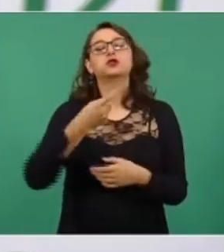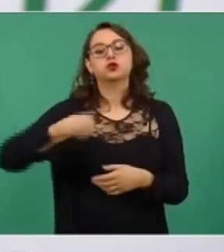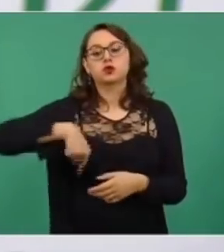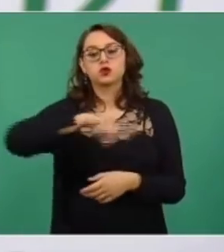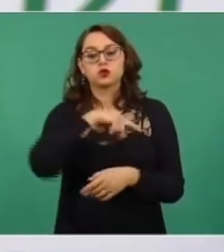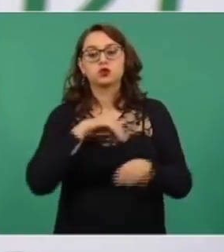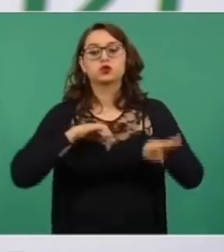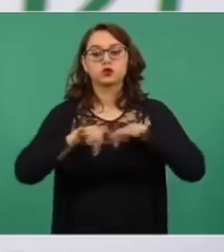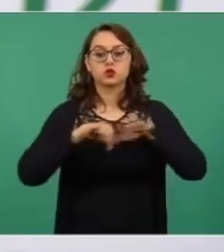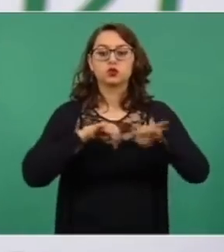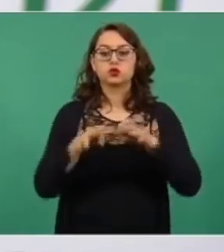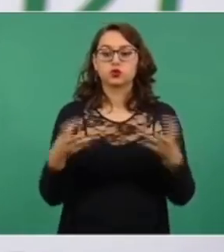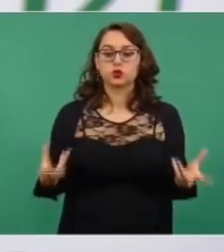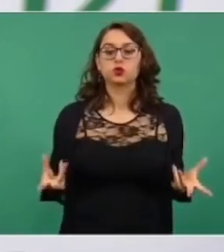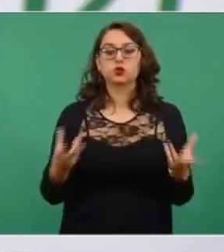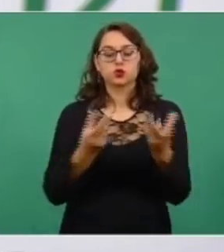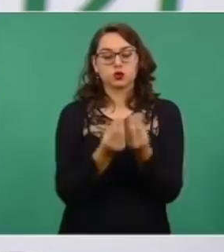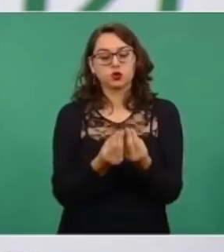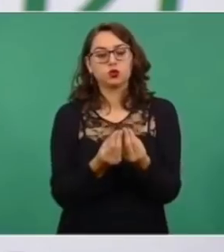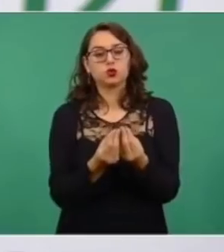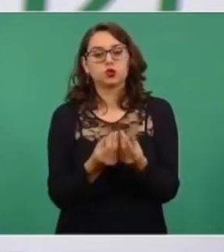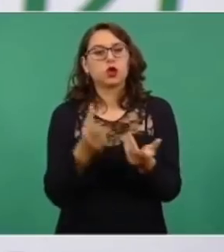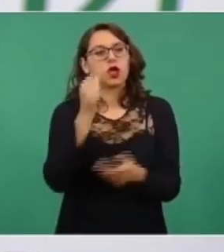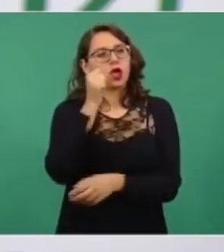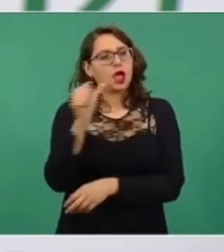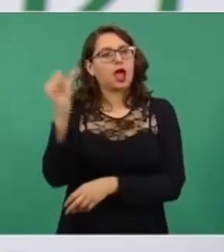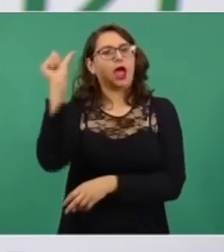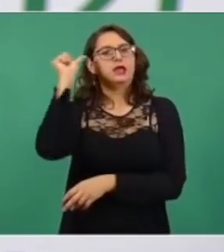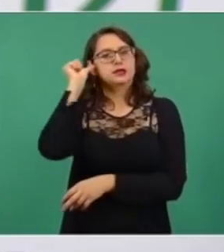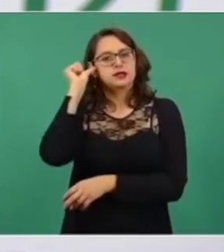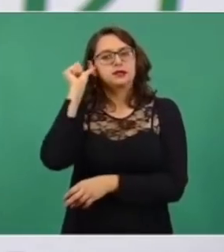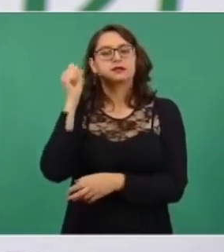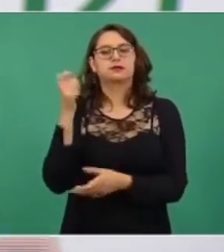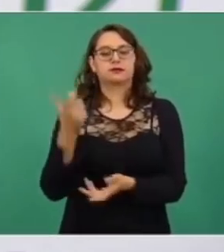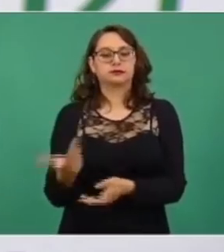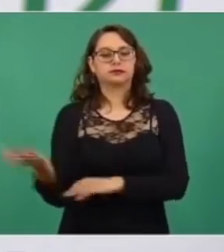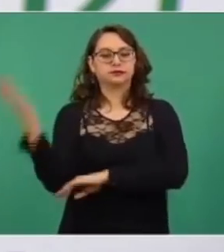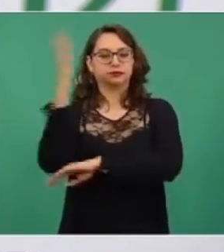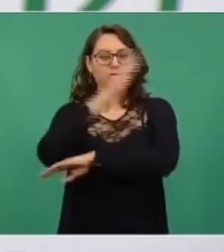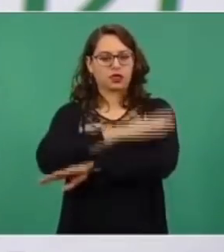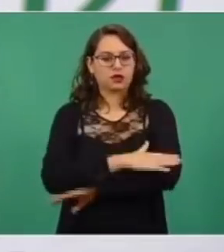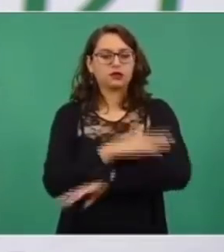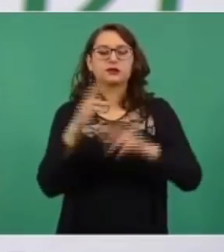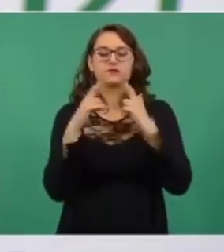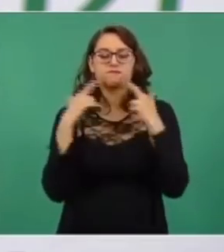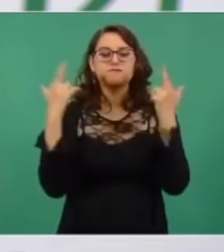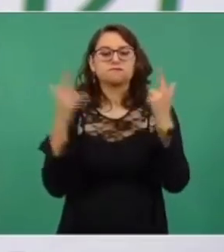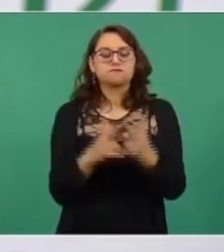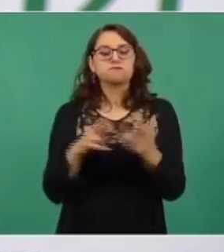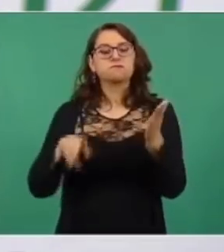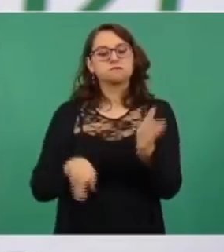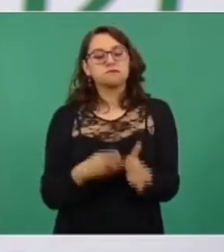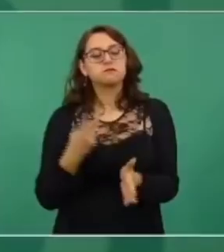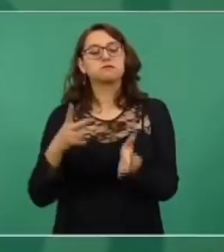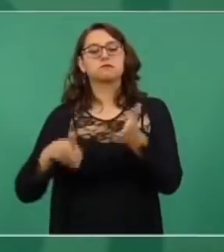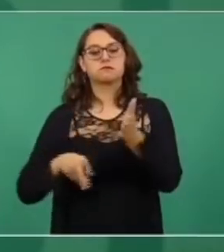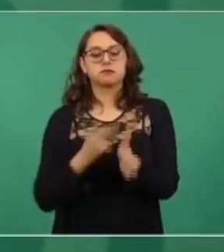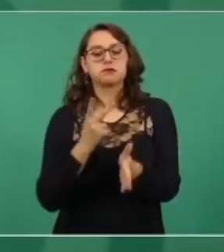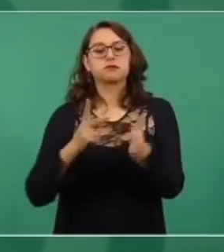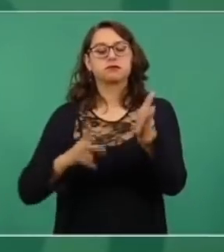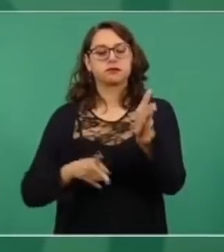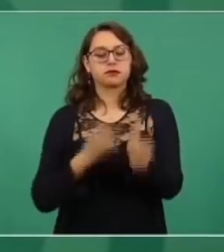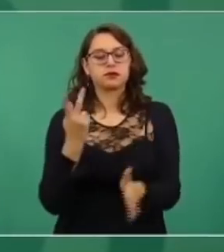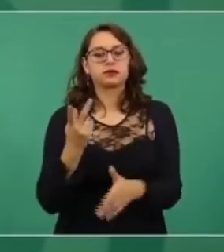día de ayer sostuvimos a lo largo del día diversas reuniones con este tema en particular y